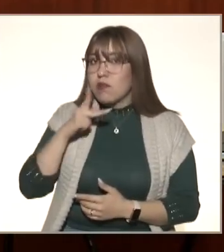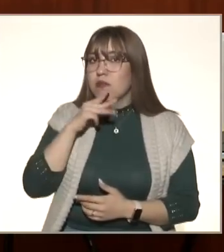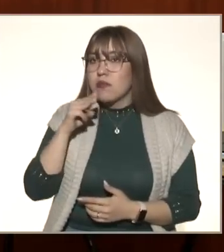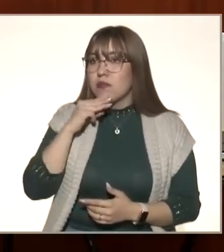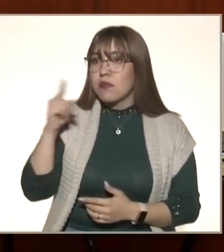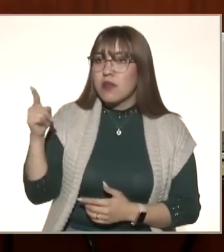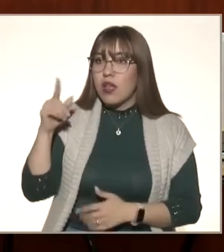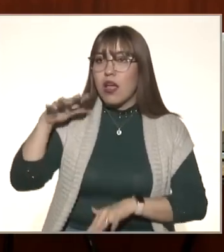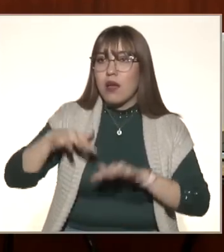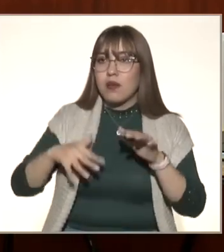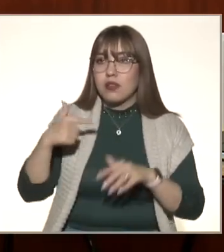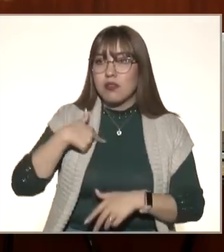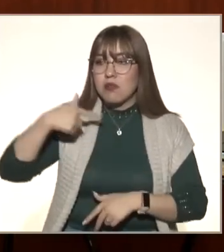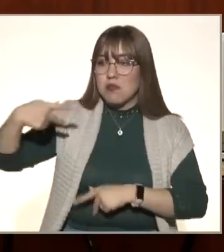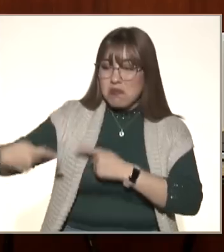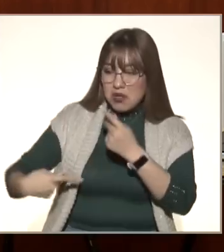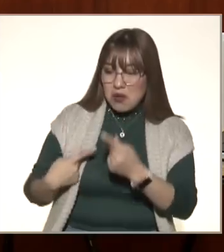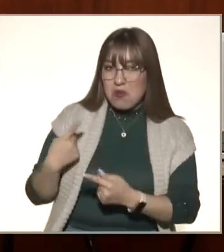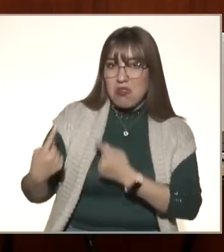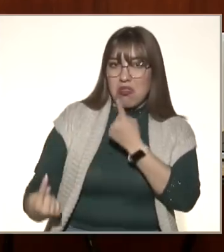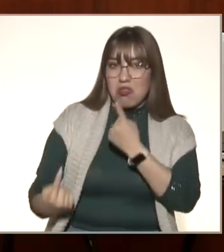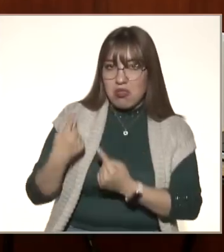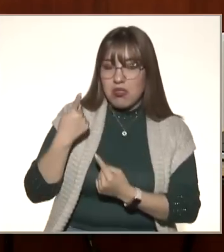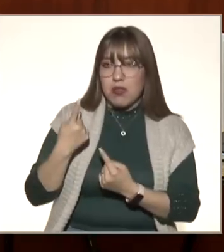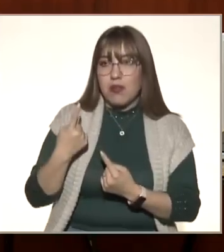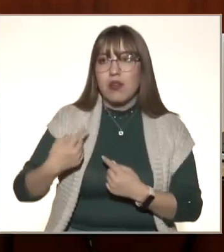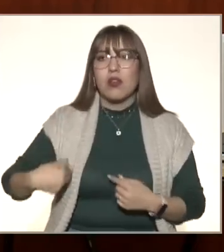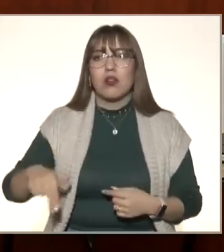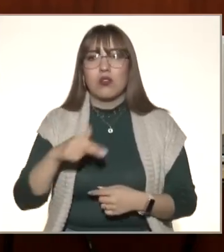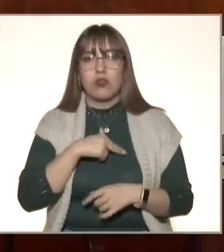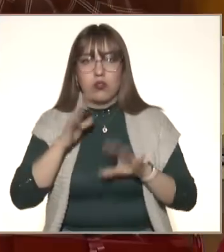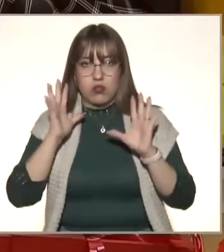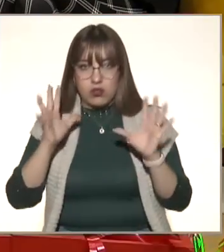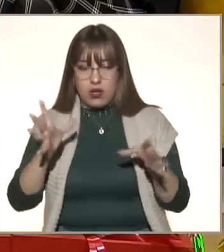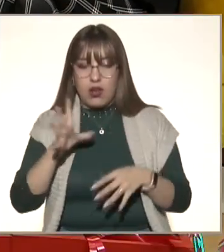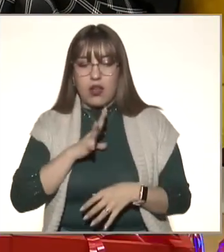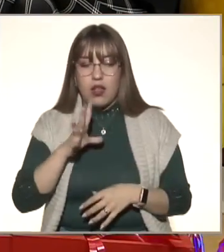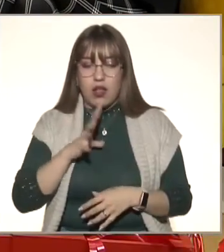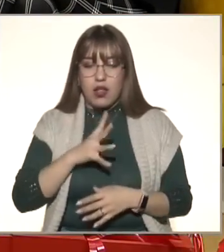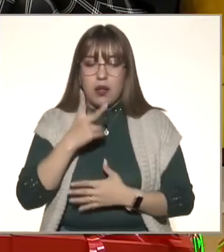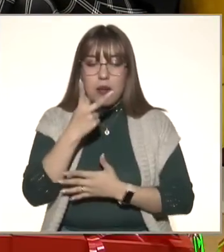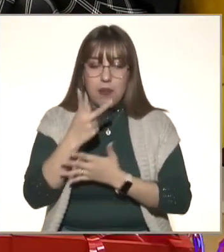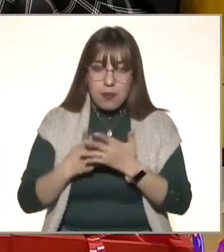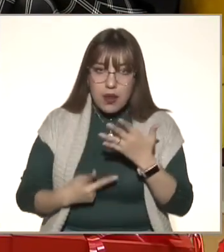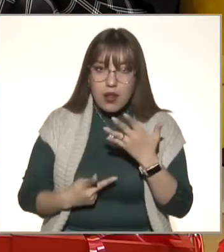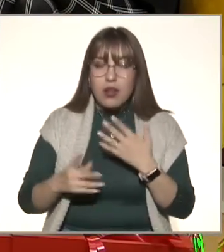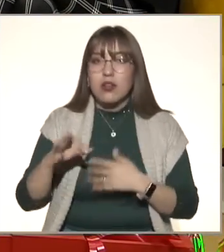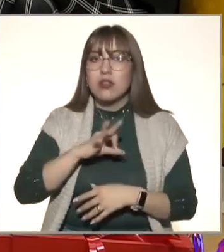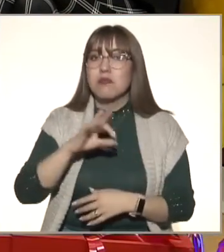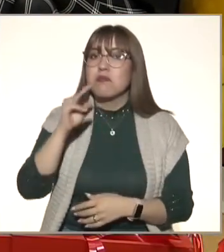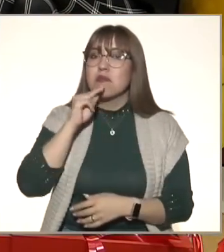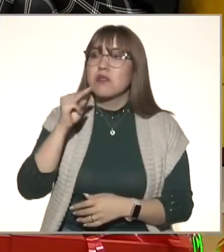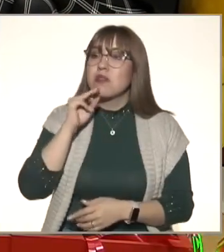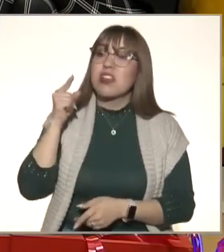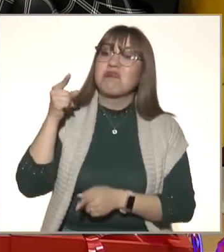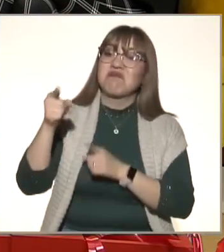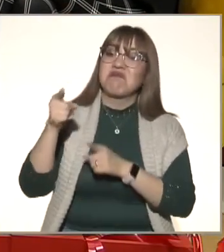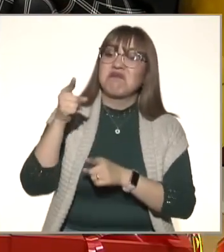tipo de preguntas. Y que nosotros tengamos el plan para que cuando mi mamá está encima de mi hija,